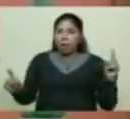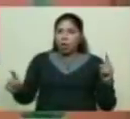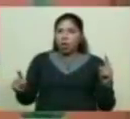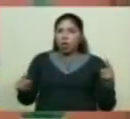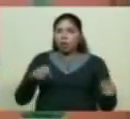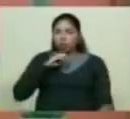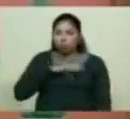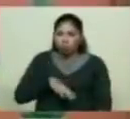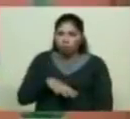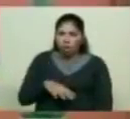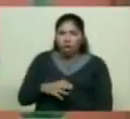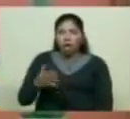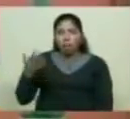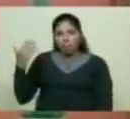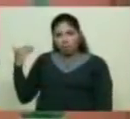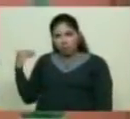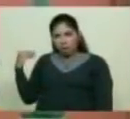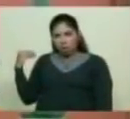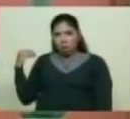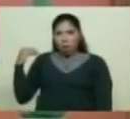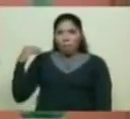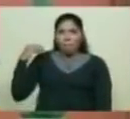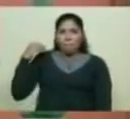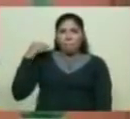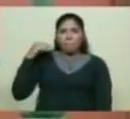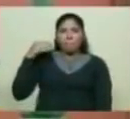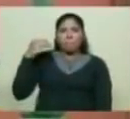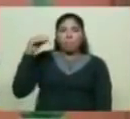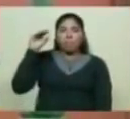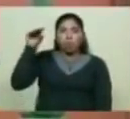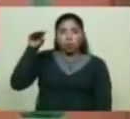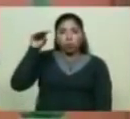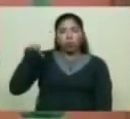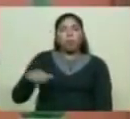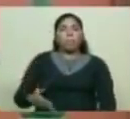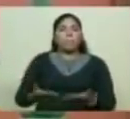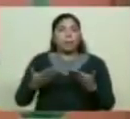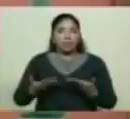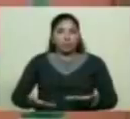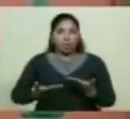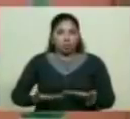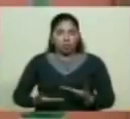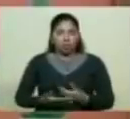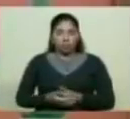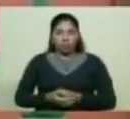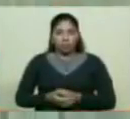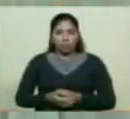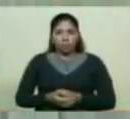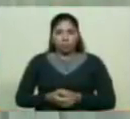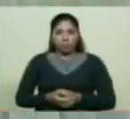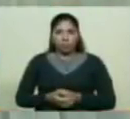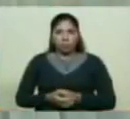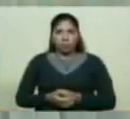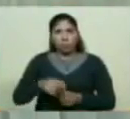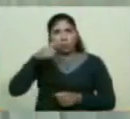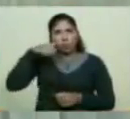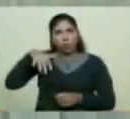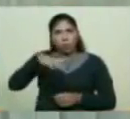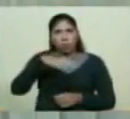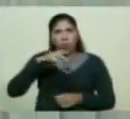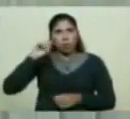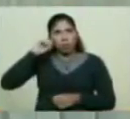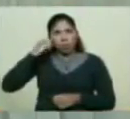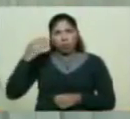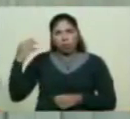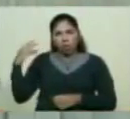es presente y el futuro esa es nuestra historia el heroísmo de nuestro pueblo no se quedó en los campos de batalla de